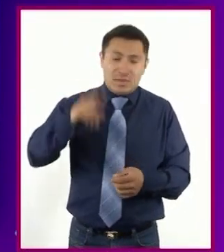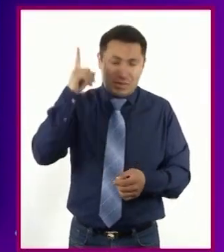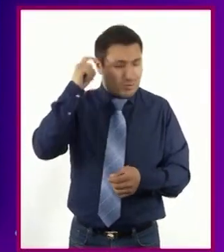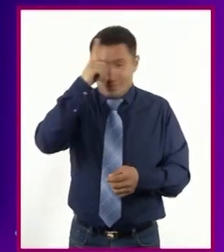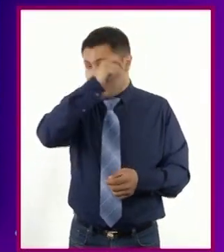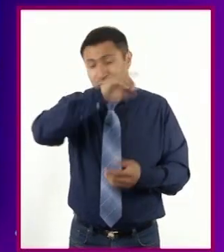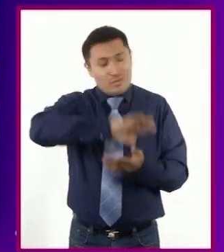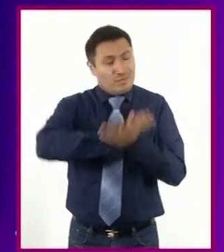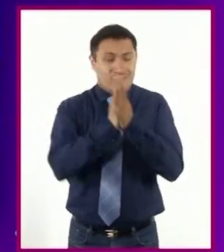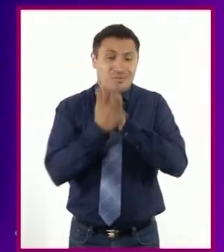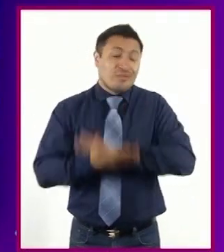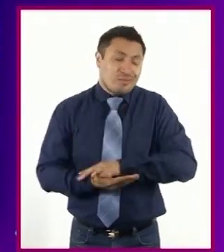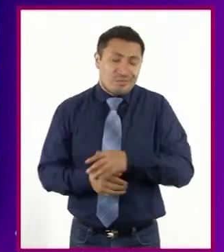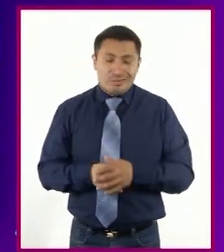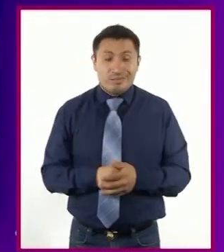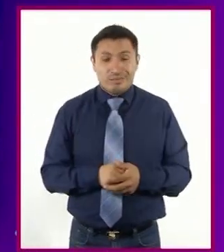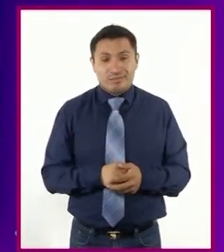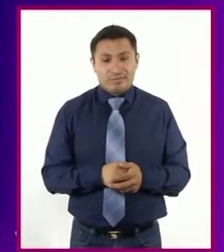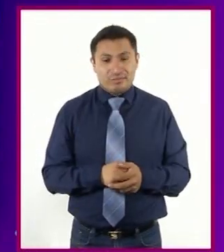difícil transformarlo.